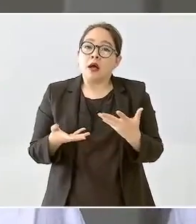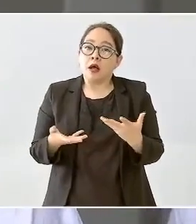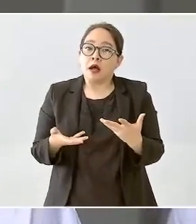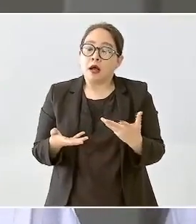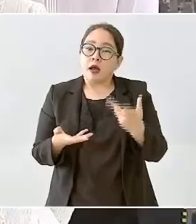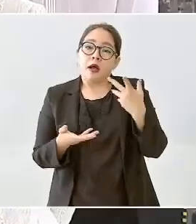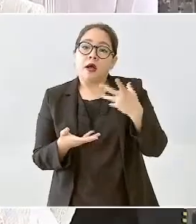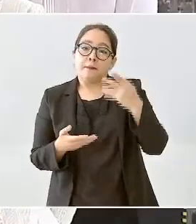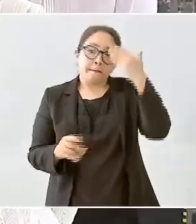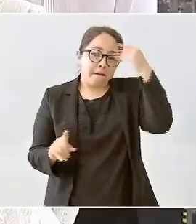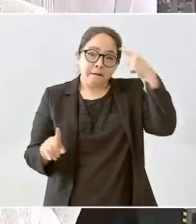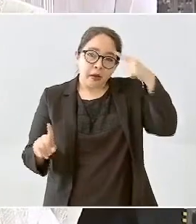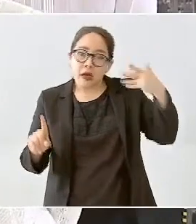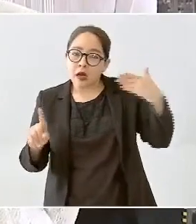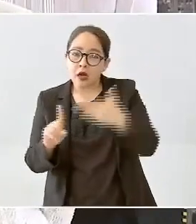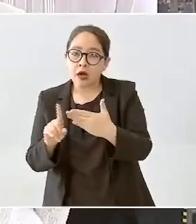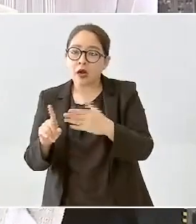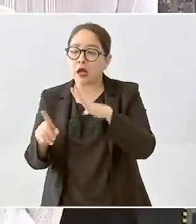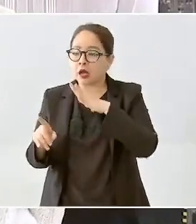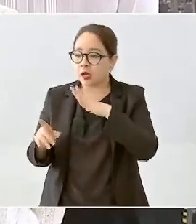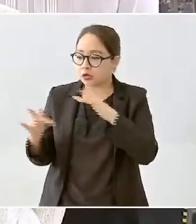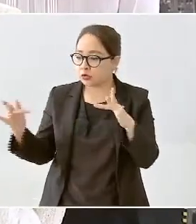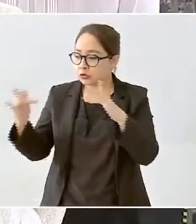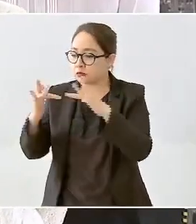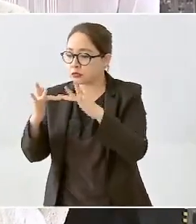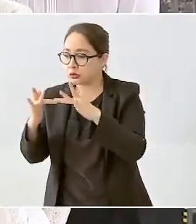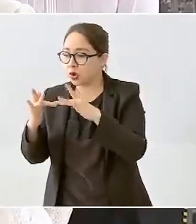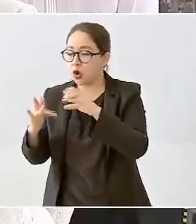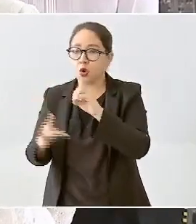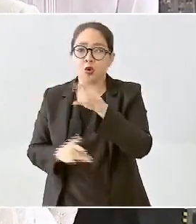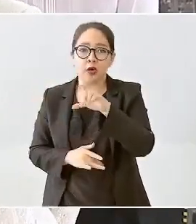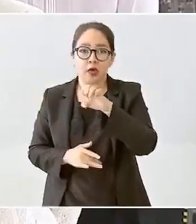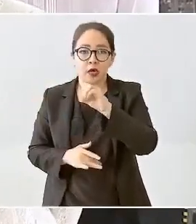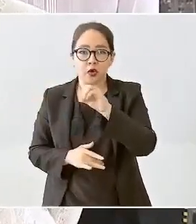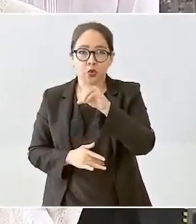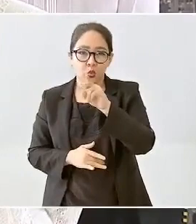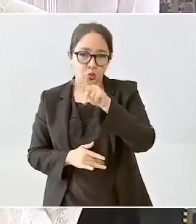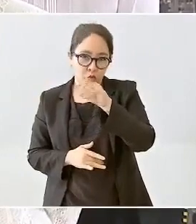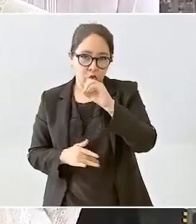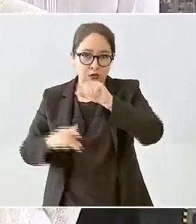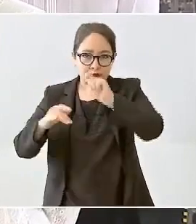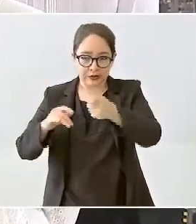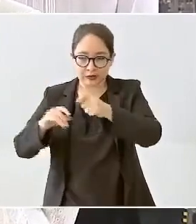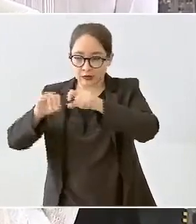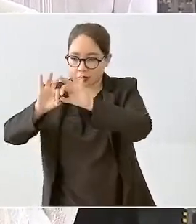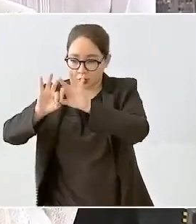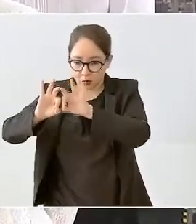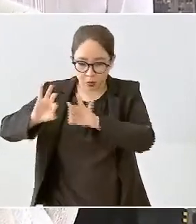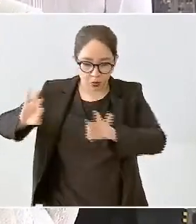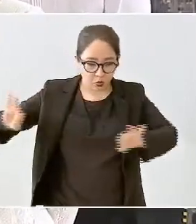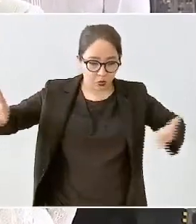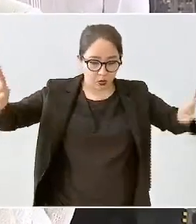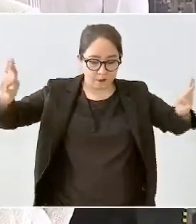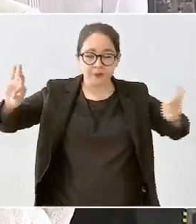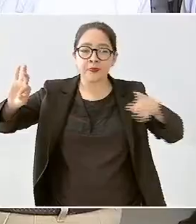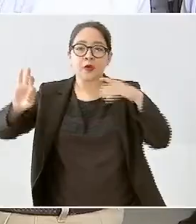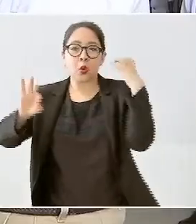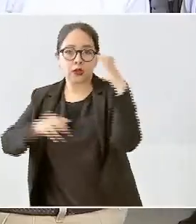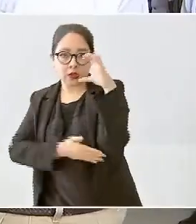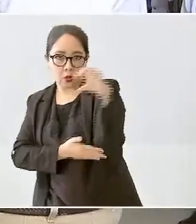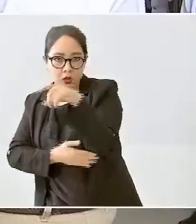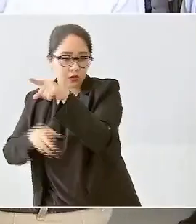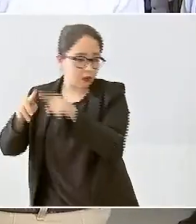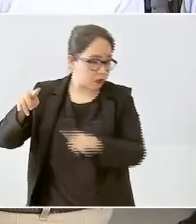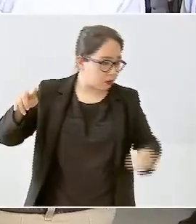de conexión para el oleoducto que tenemos planeado que llegue hacia el Pacífico, que estamos trabajando junto con Petróleos